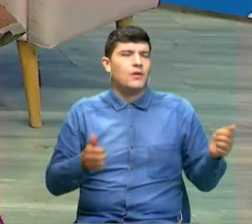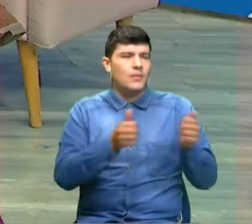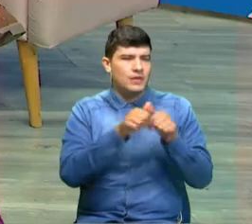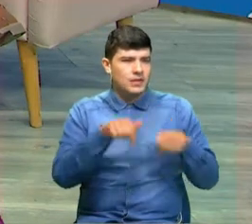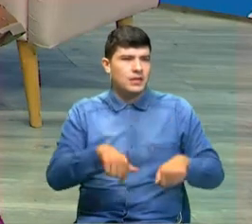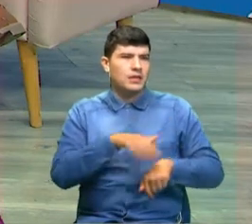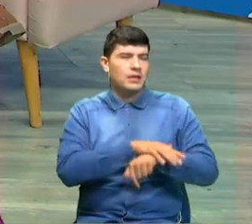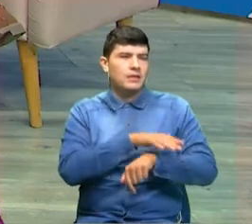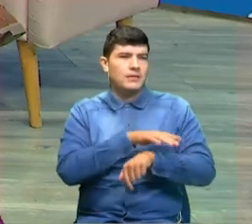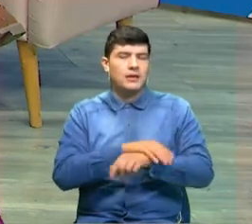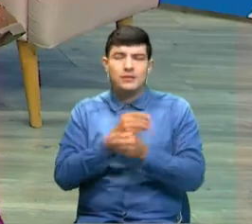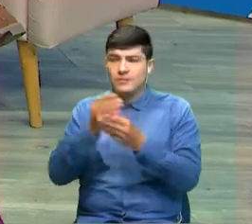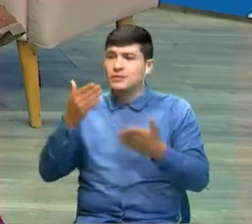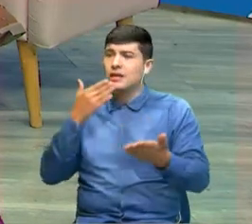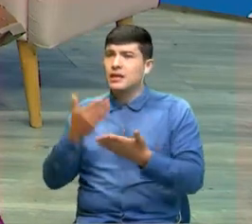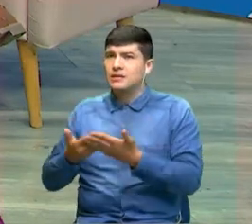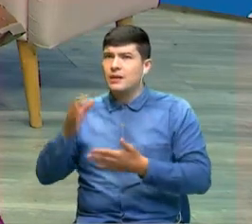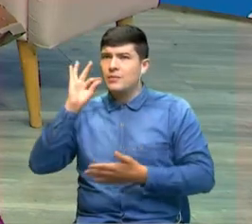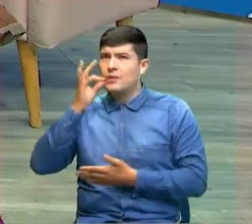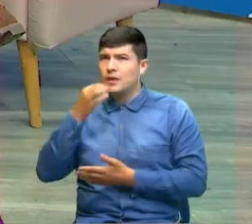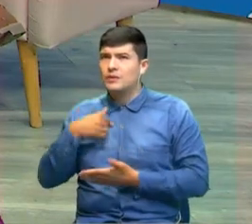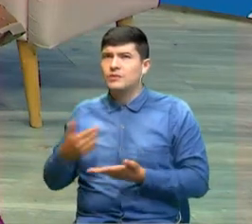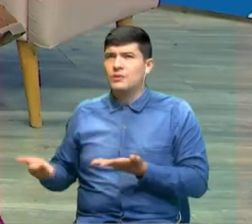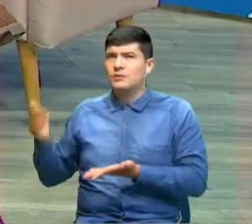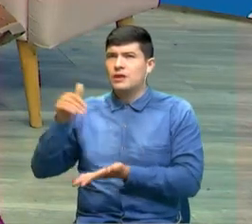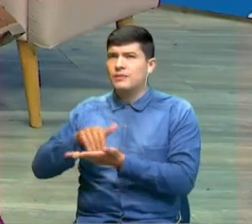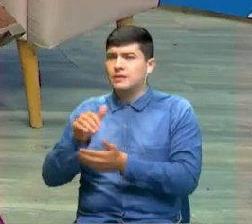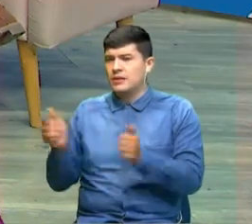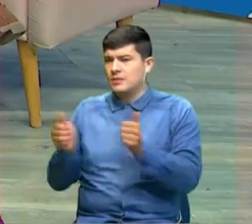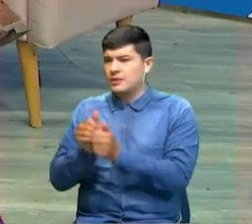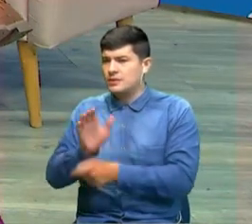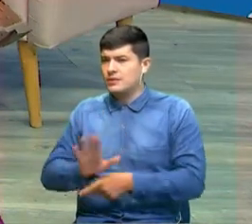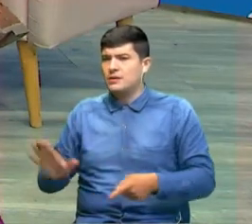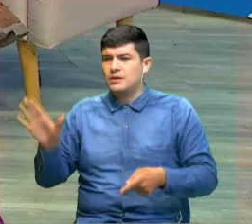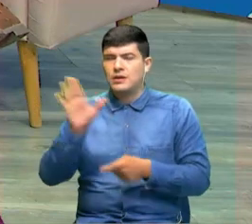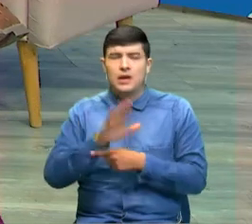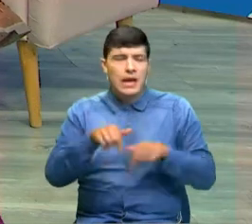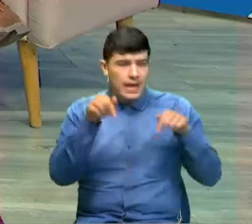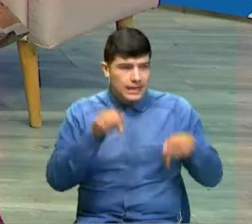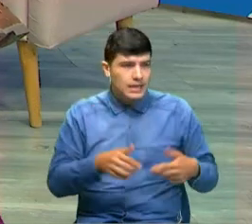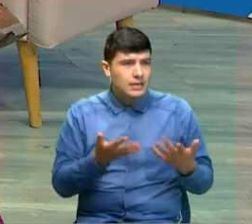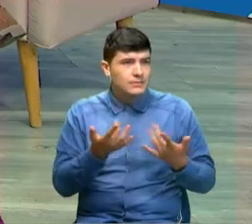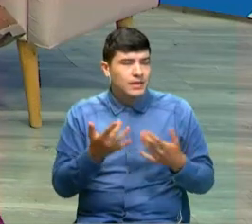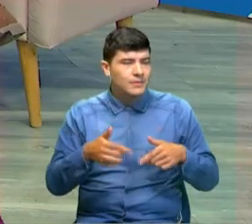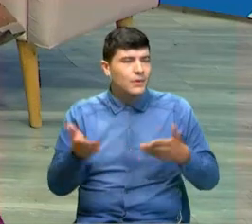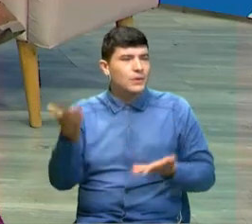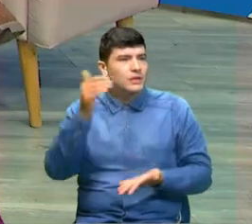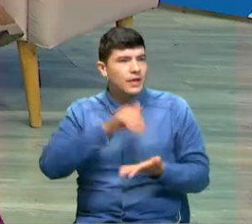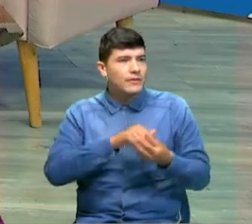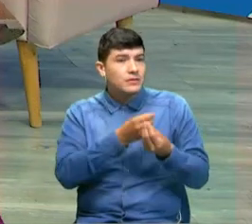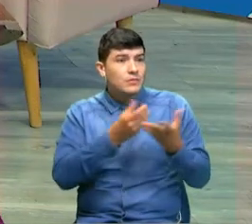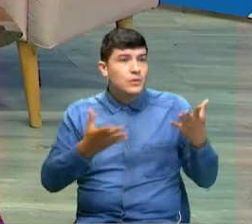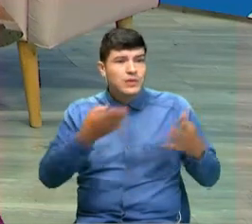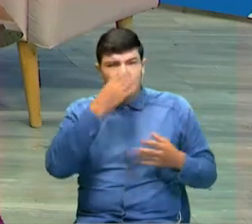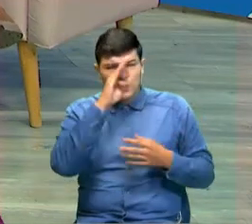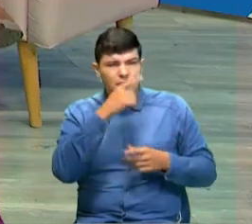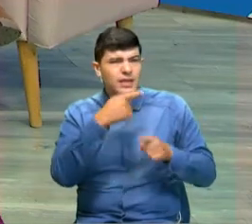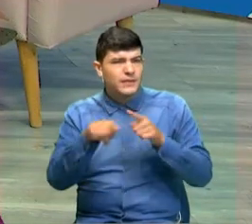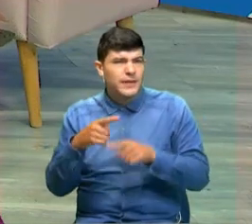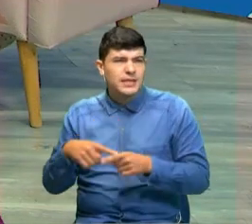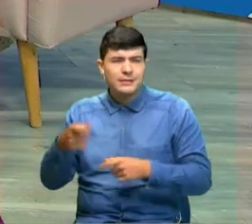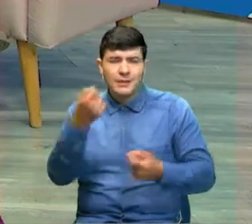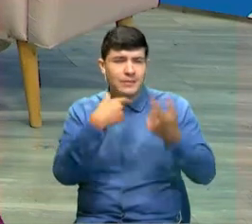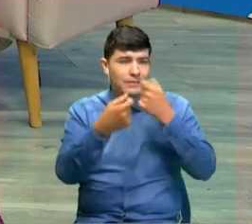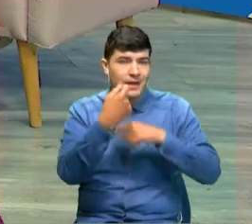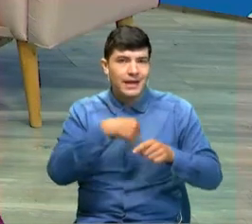en la tarde de hoy con nosotros. Me ha estado muy rico volver a estar con ustedes. Por acá lo esperamos nuevamente, son muchas las inquietudes que se presentan.